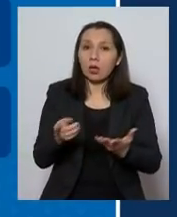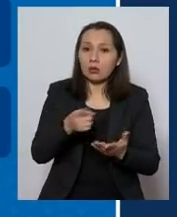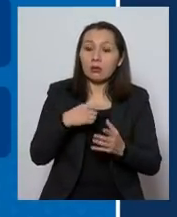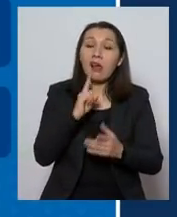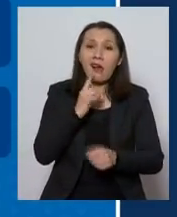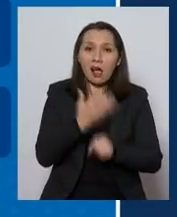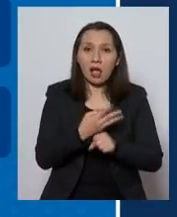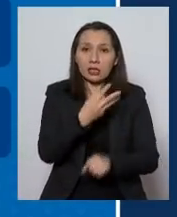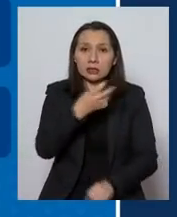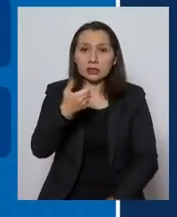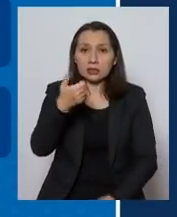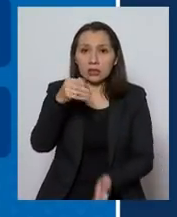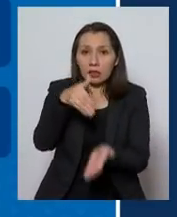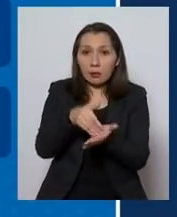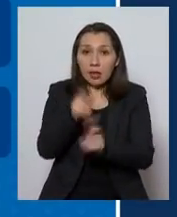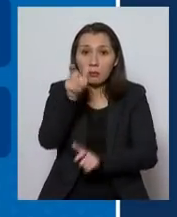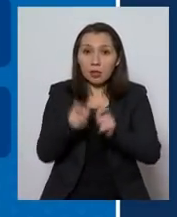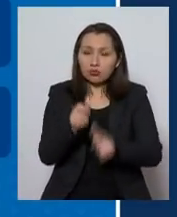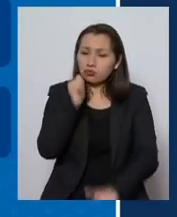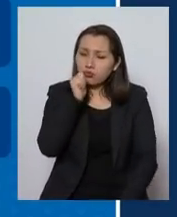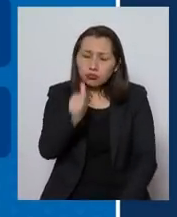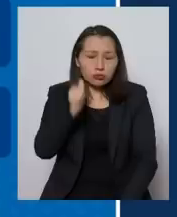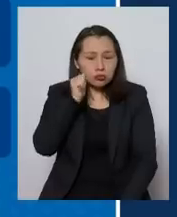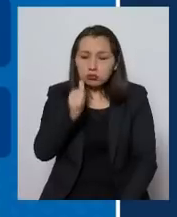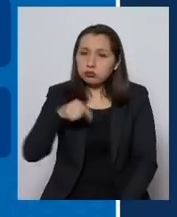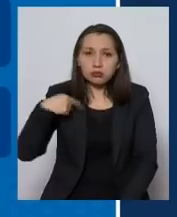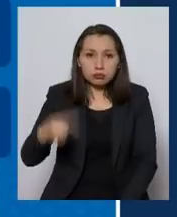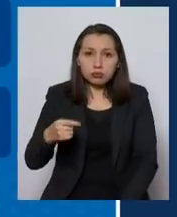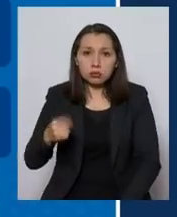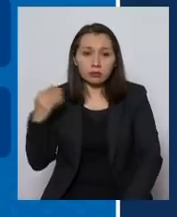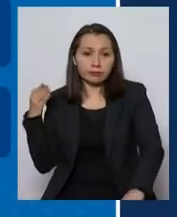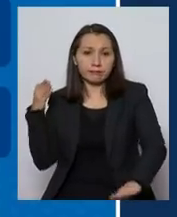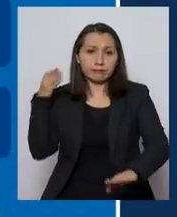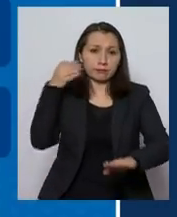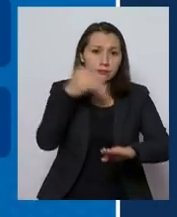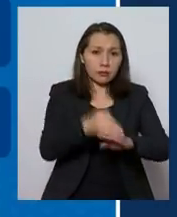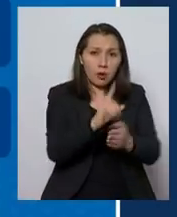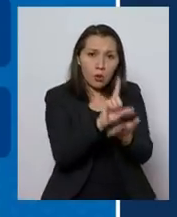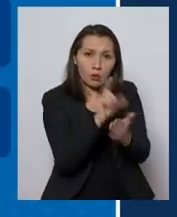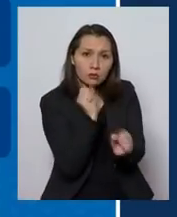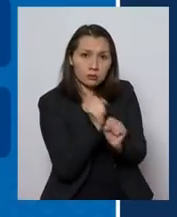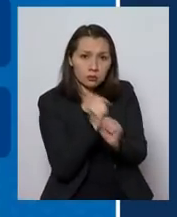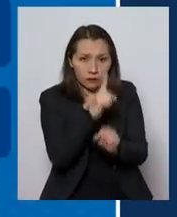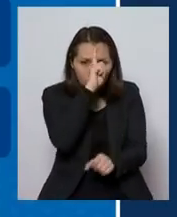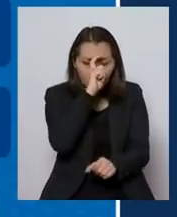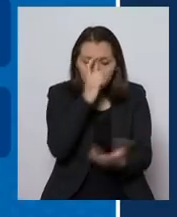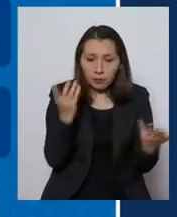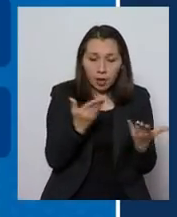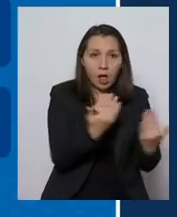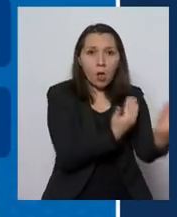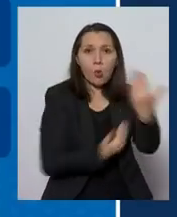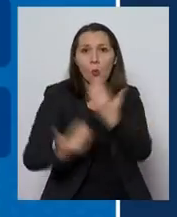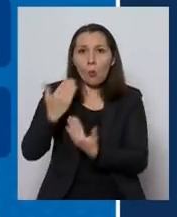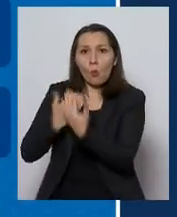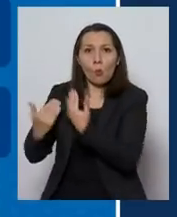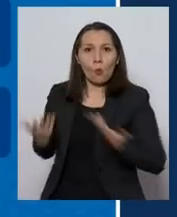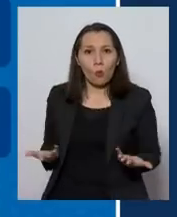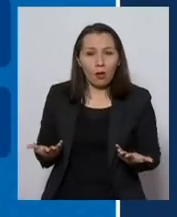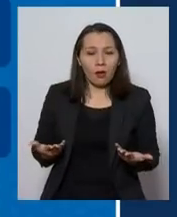hay 360.000 personas que día a día llegan a su lugar de trabajo para poder cuidarnos.